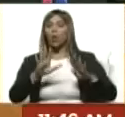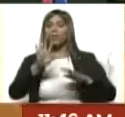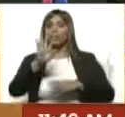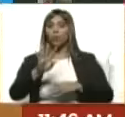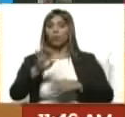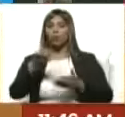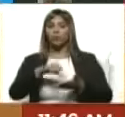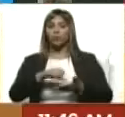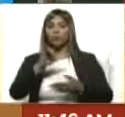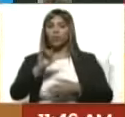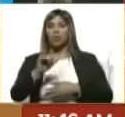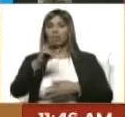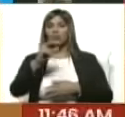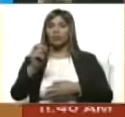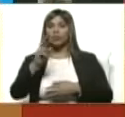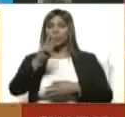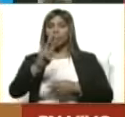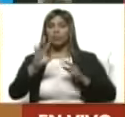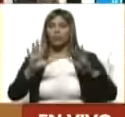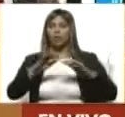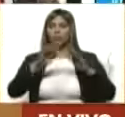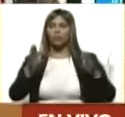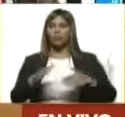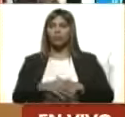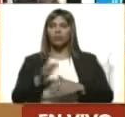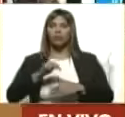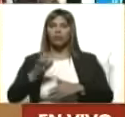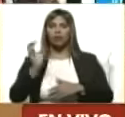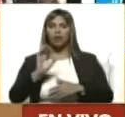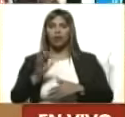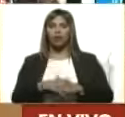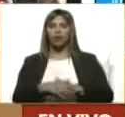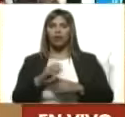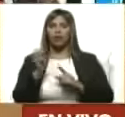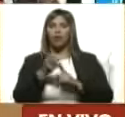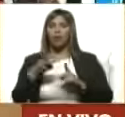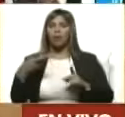y 228 mesas. En Caracas.